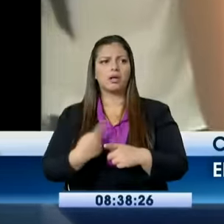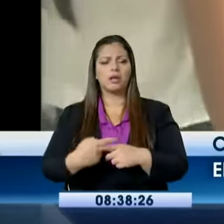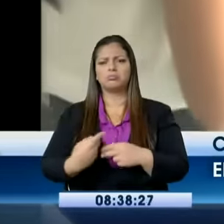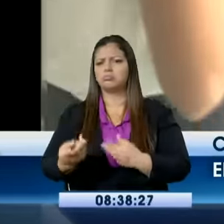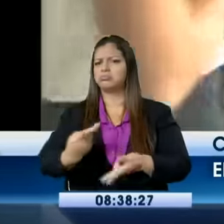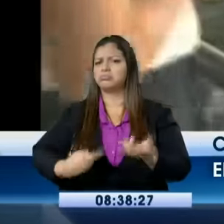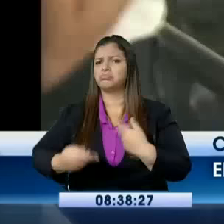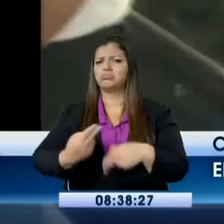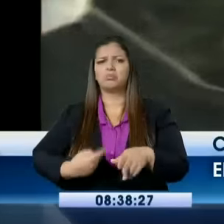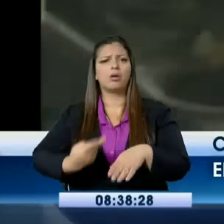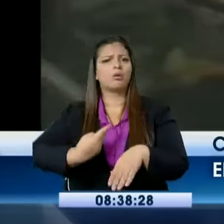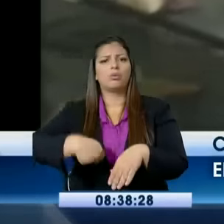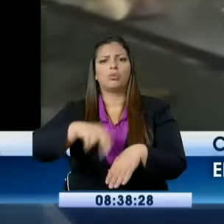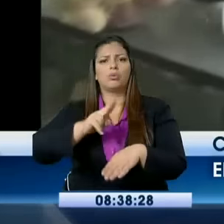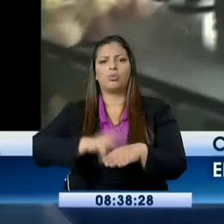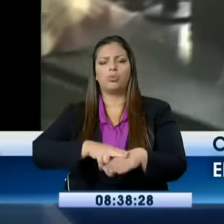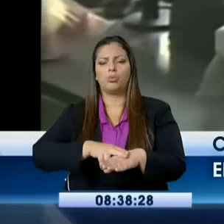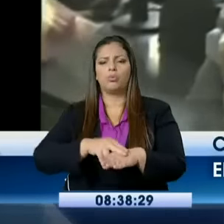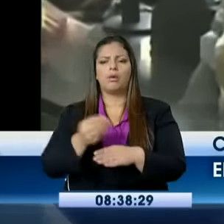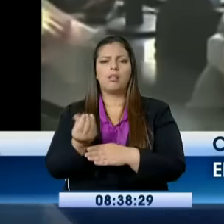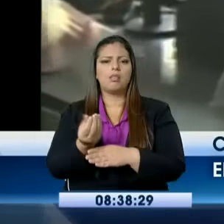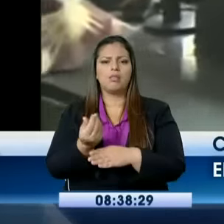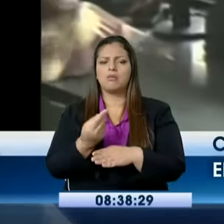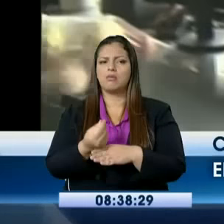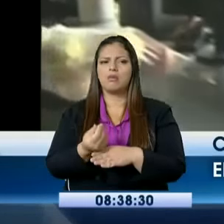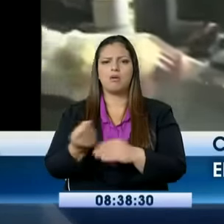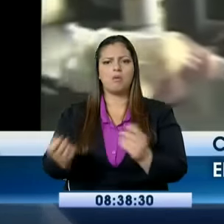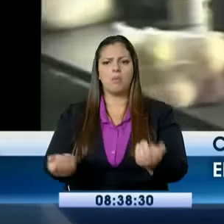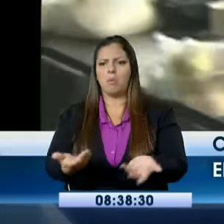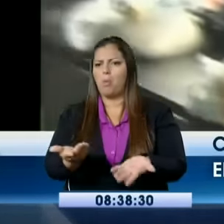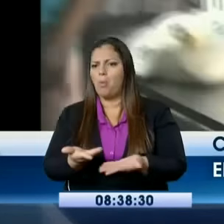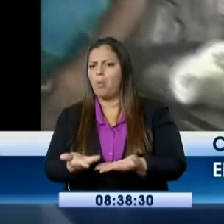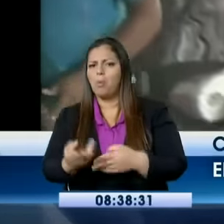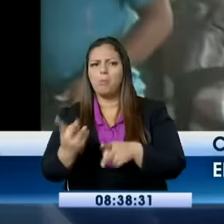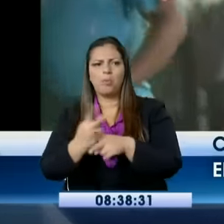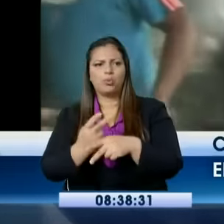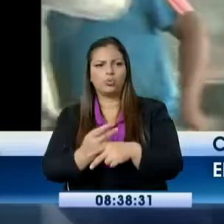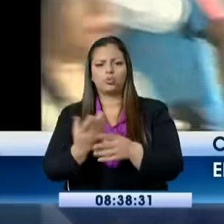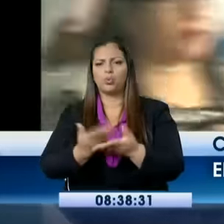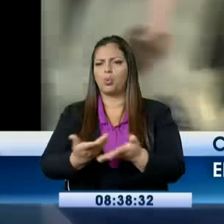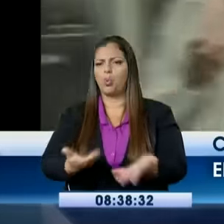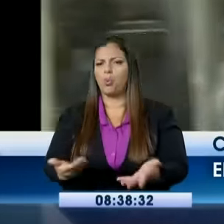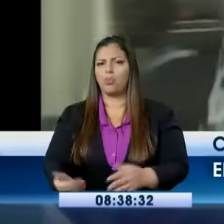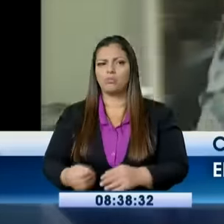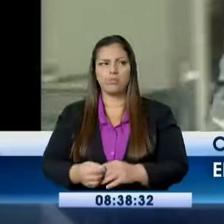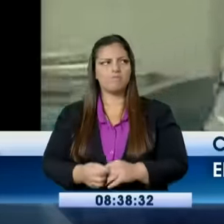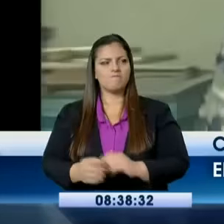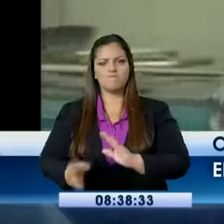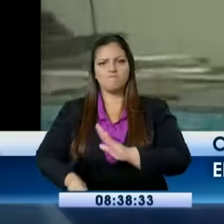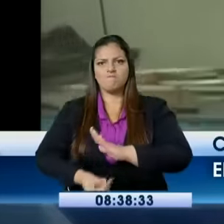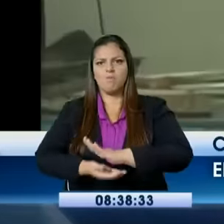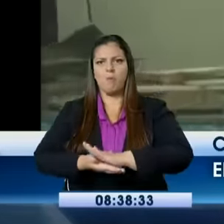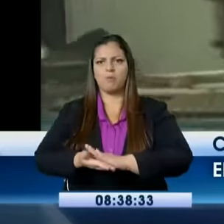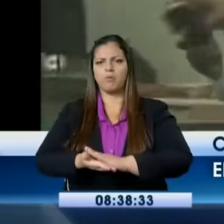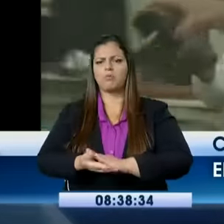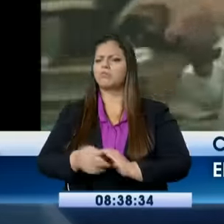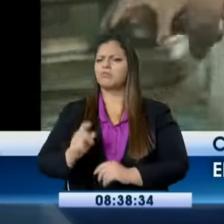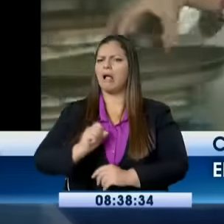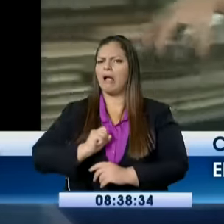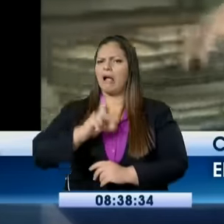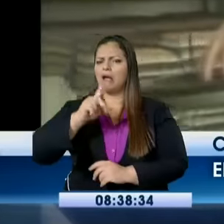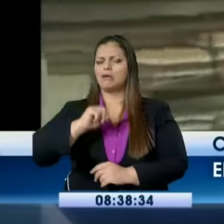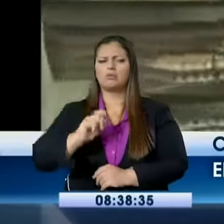este momento están comprobando el buen estado de la balanza, que no esté adulterada y puedan vender con el